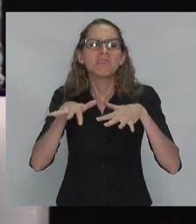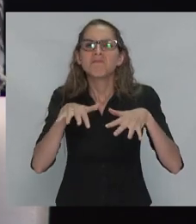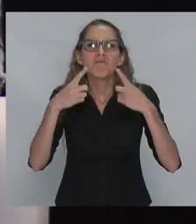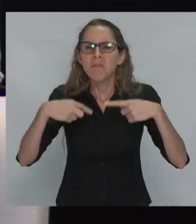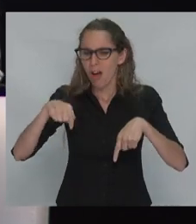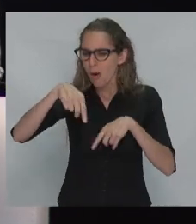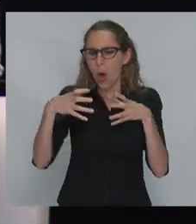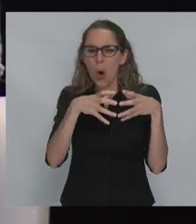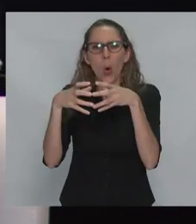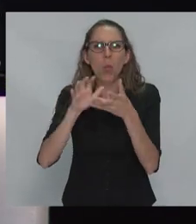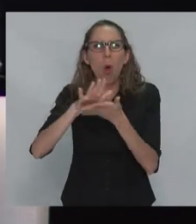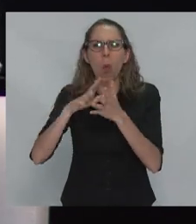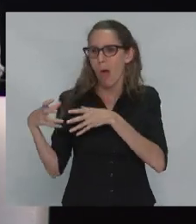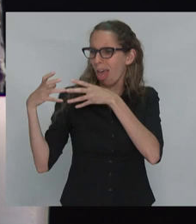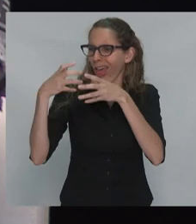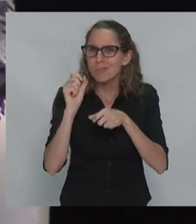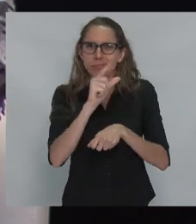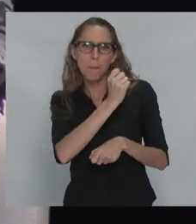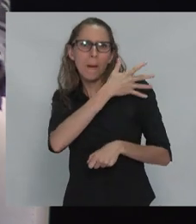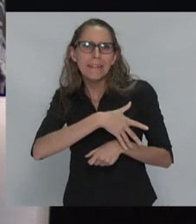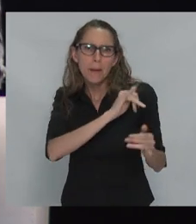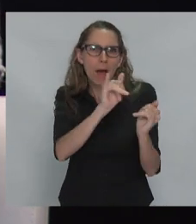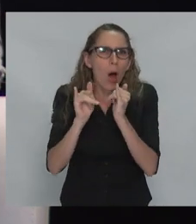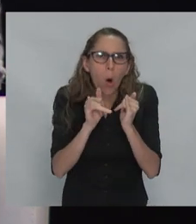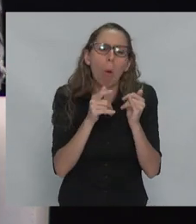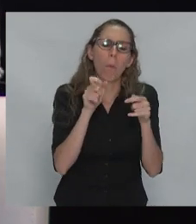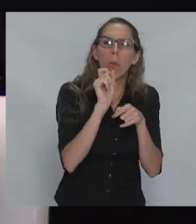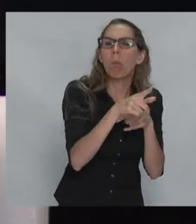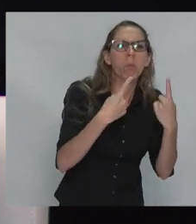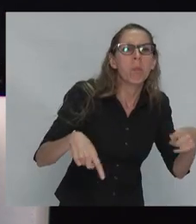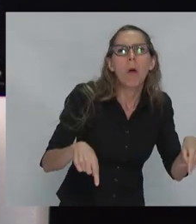nuevas generaciones palestinas, tanto